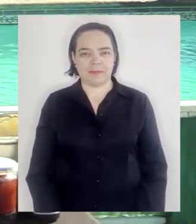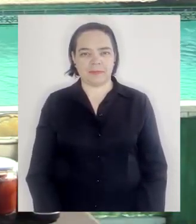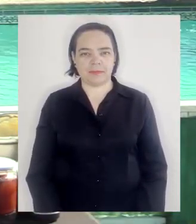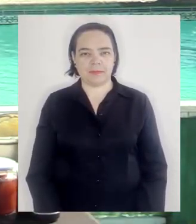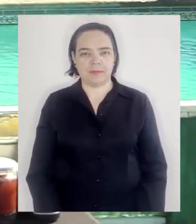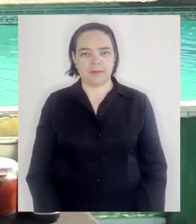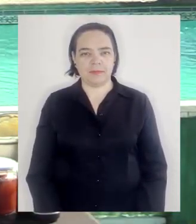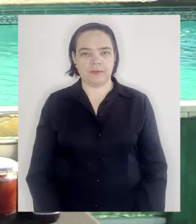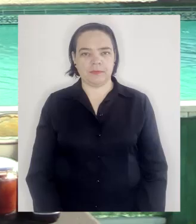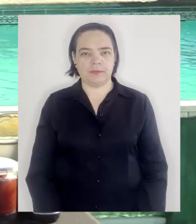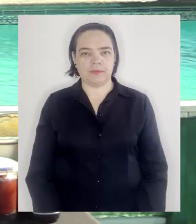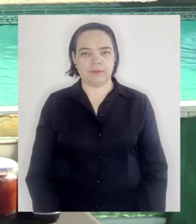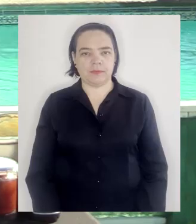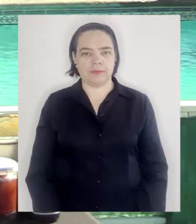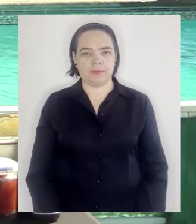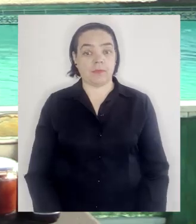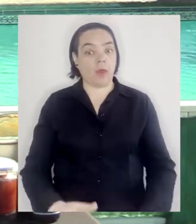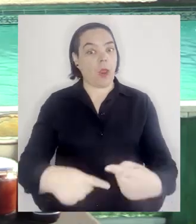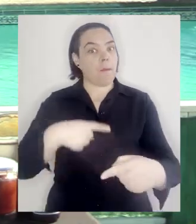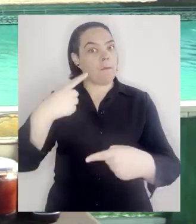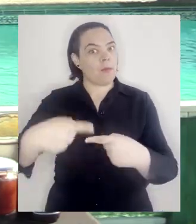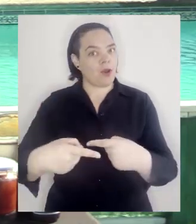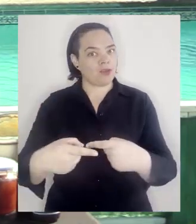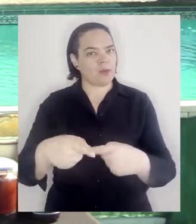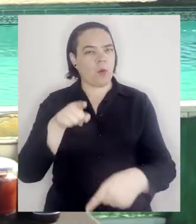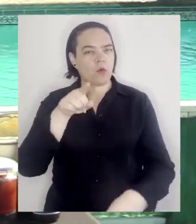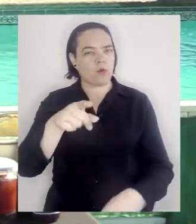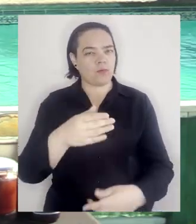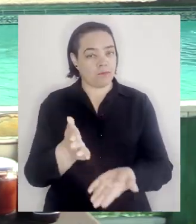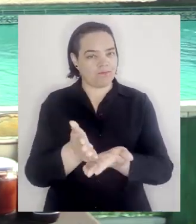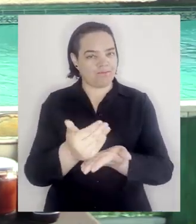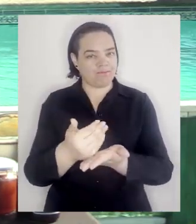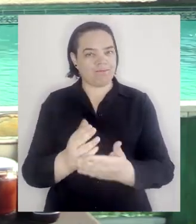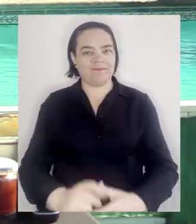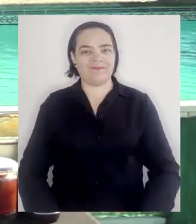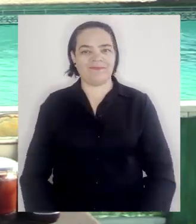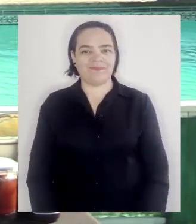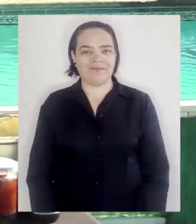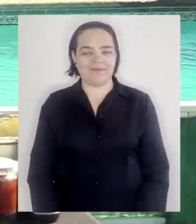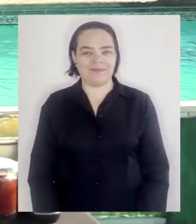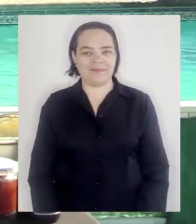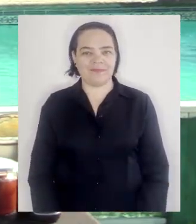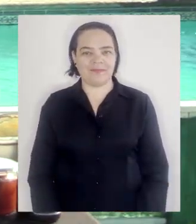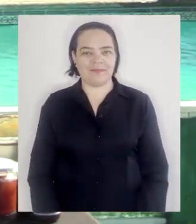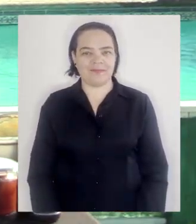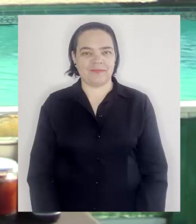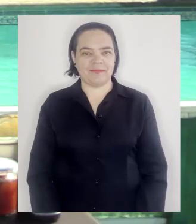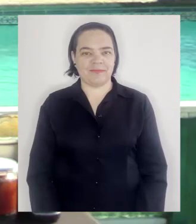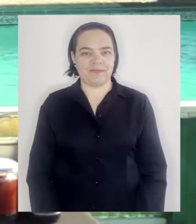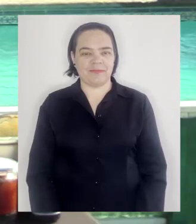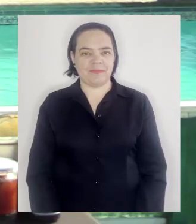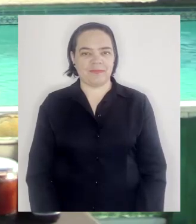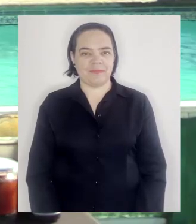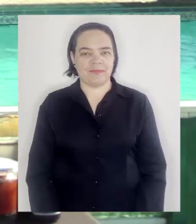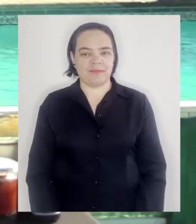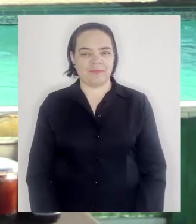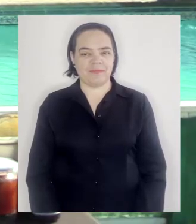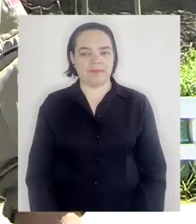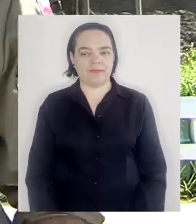La próxima, tú. Bueno. Téntalo. No, pero darlo vuelto ya una entera. No, una entera.